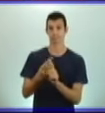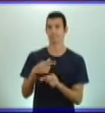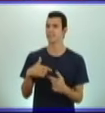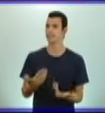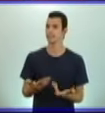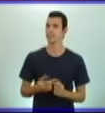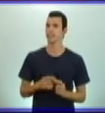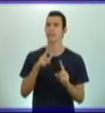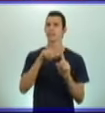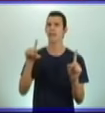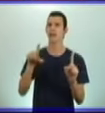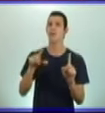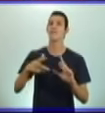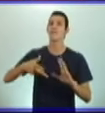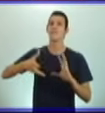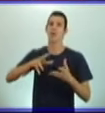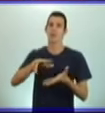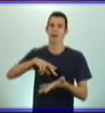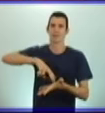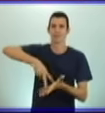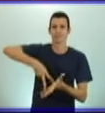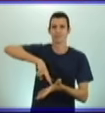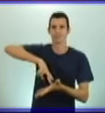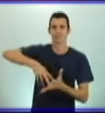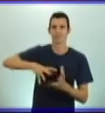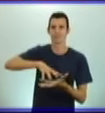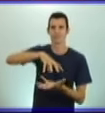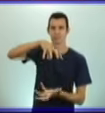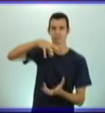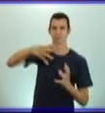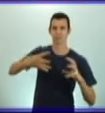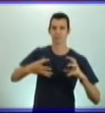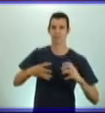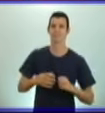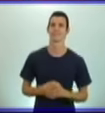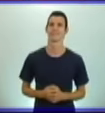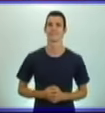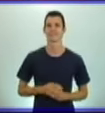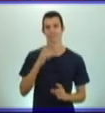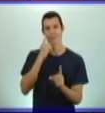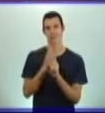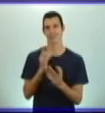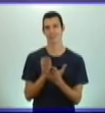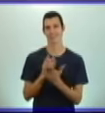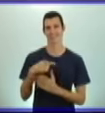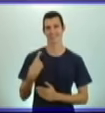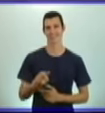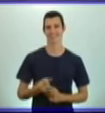trigonometría. Muchas gracias y hasta un próximo encuentro.